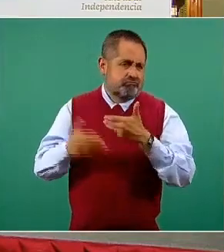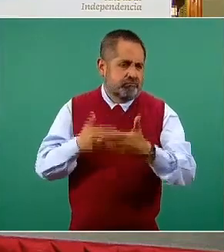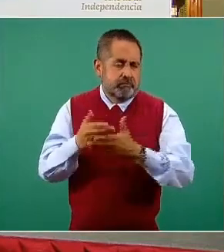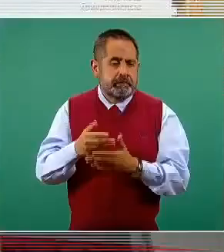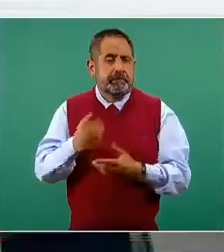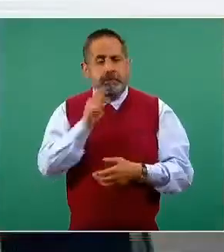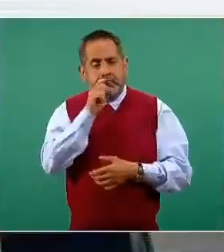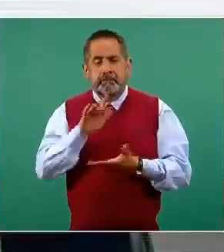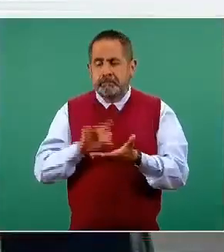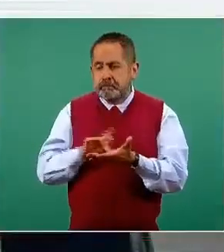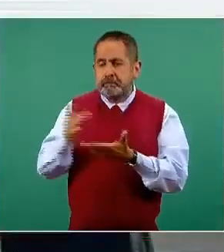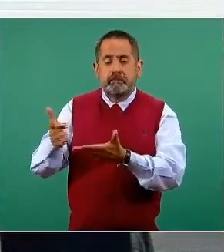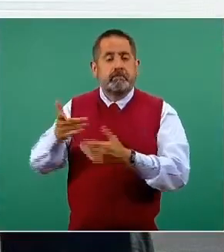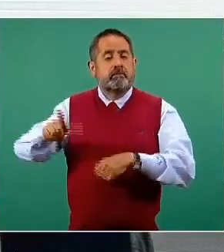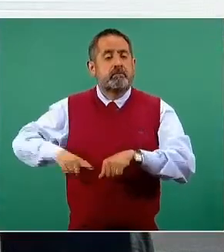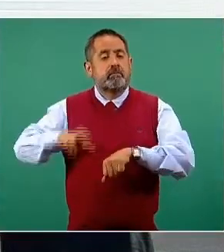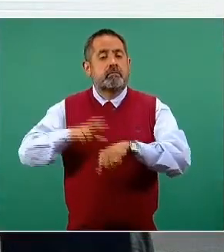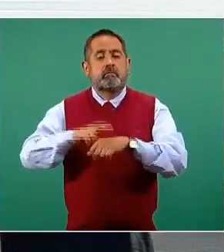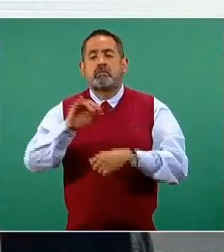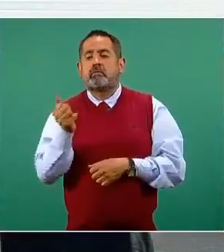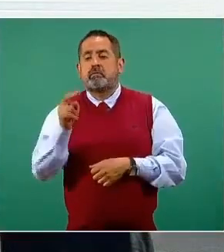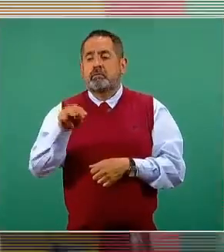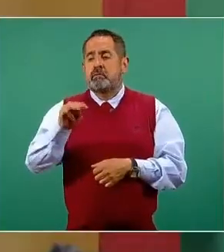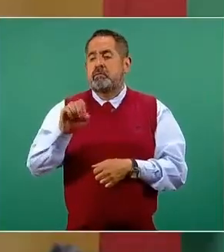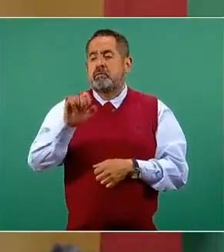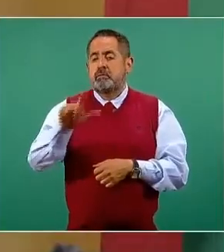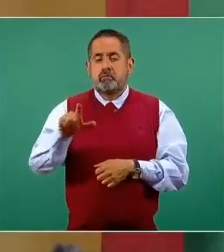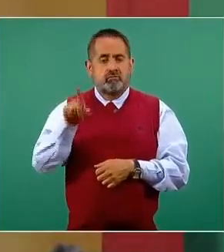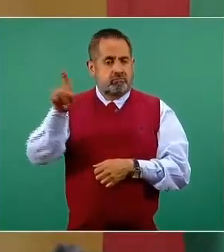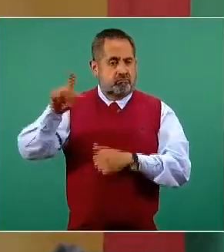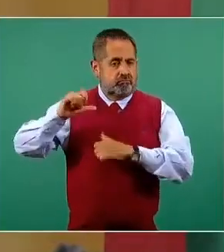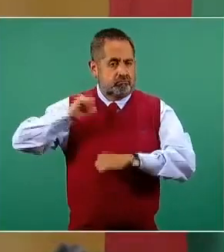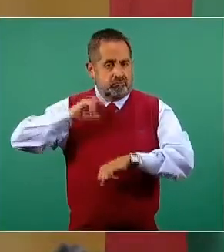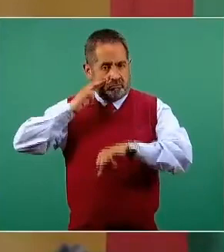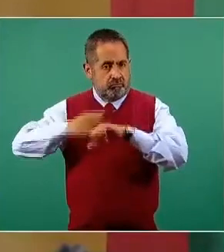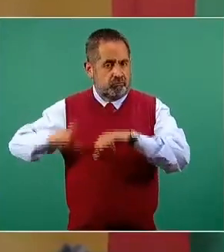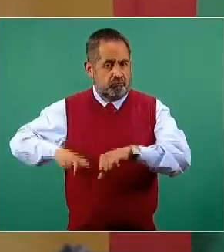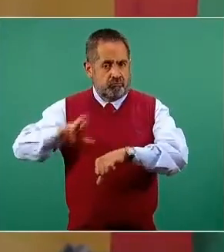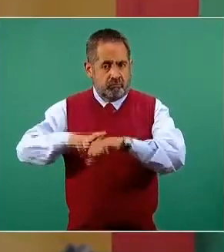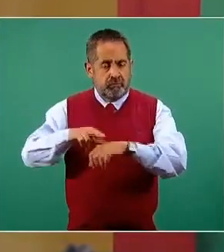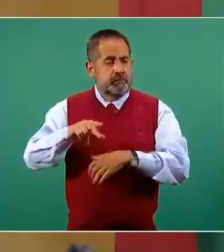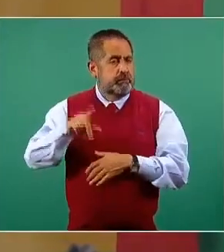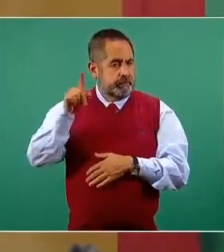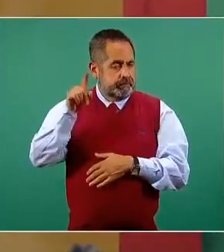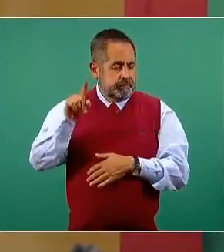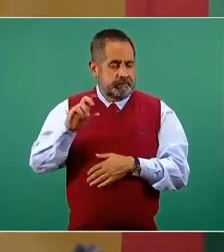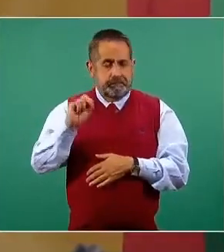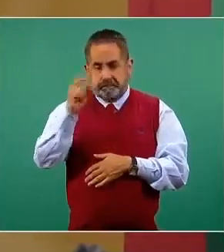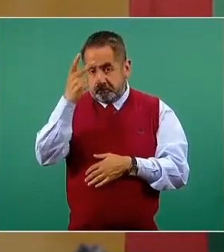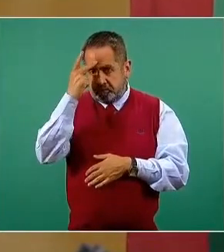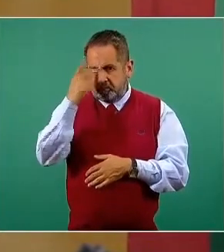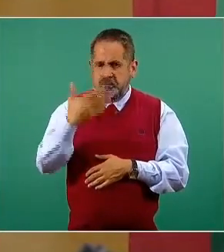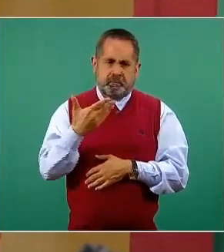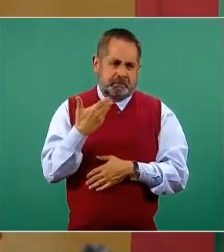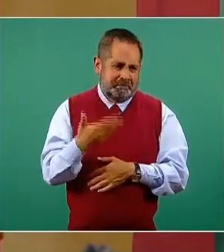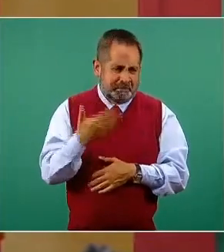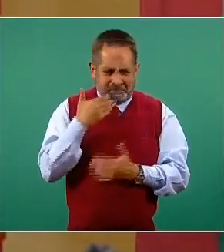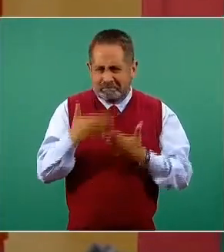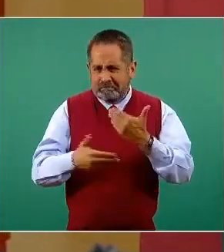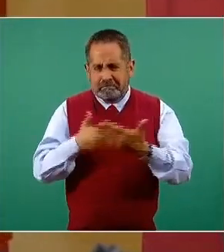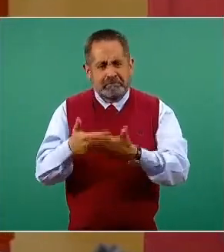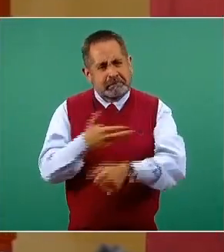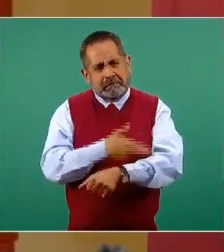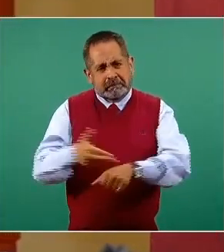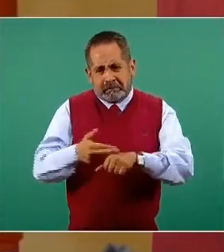para agradecer también al gobernador Juan Manuel Carreras, quien ha sido un entusiasta participante de todo el operativo de